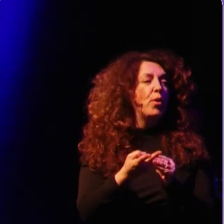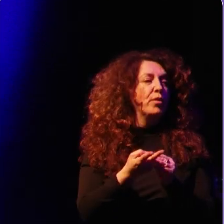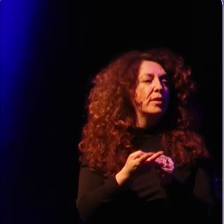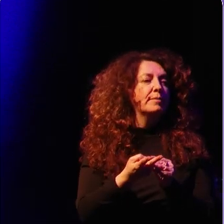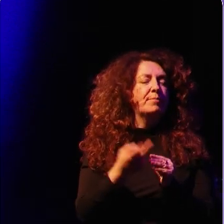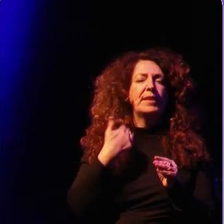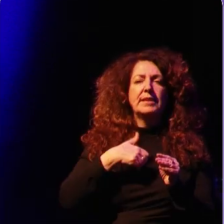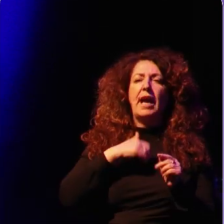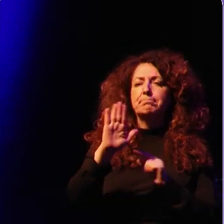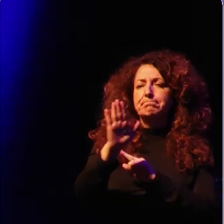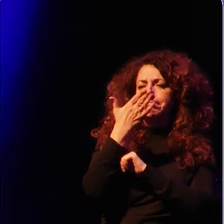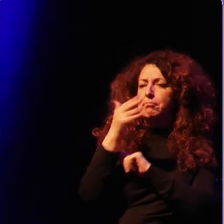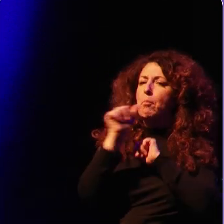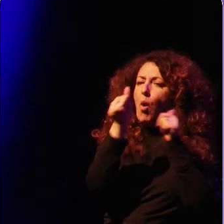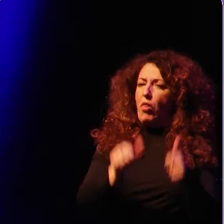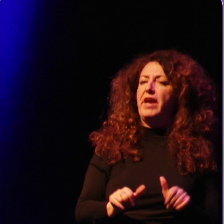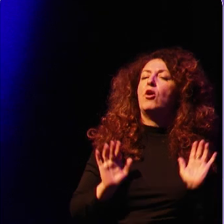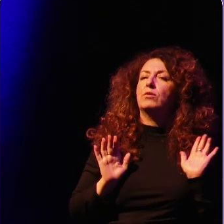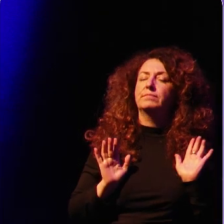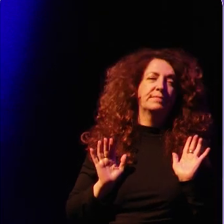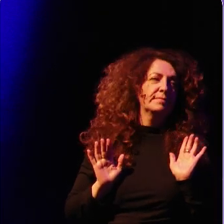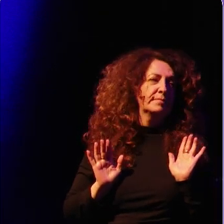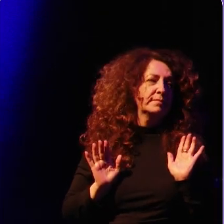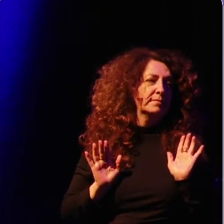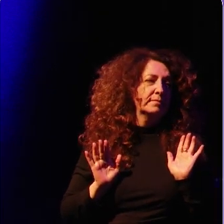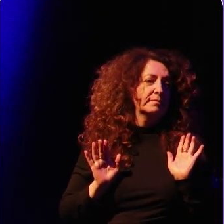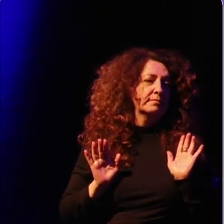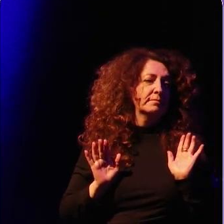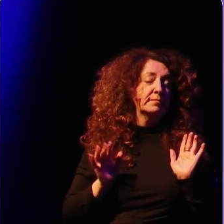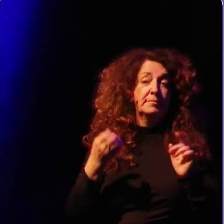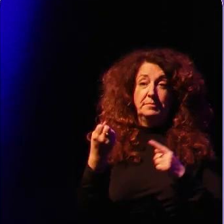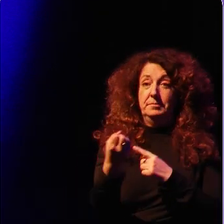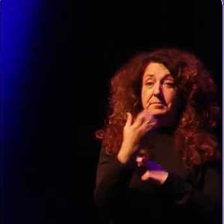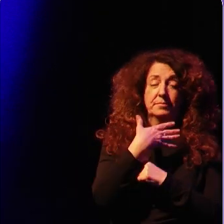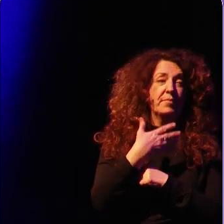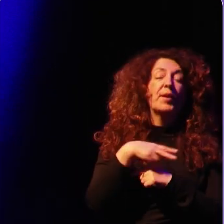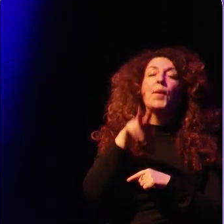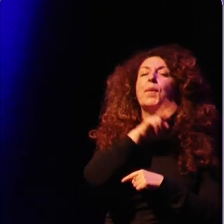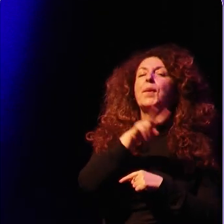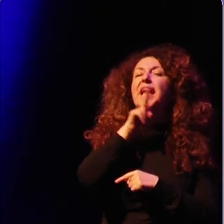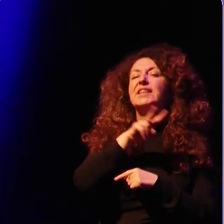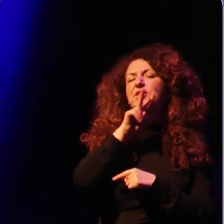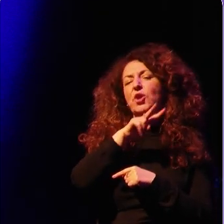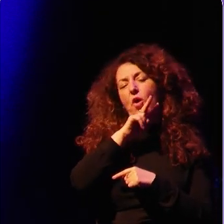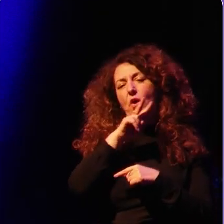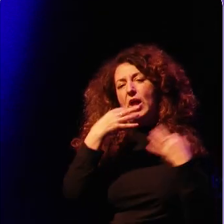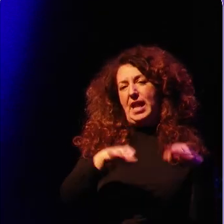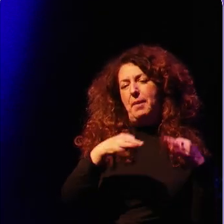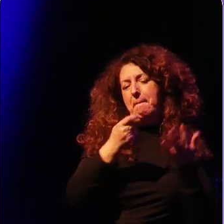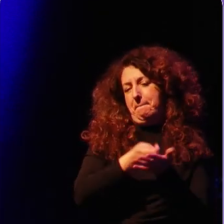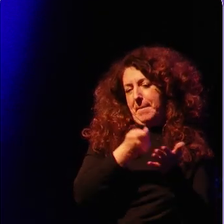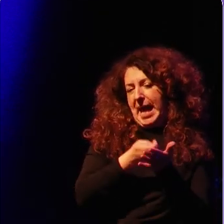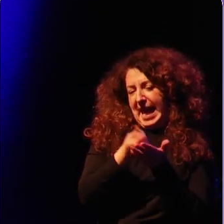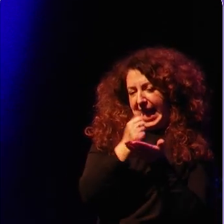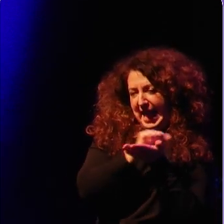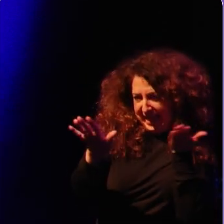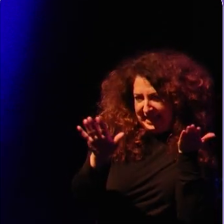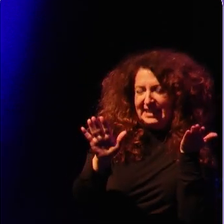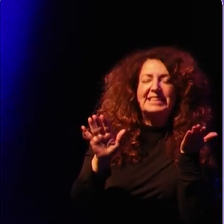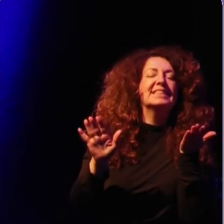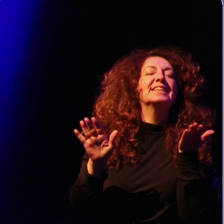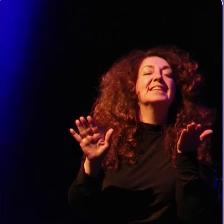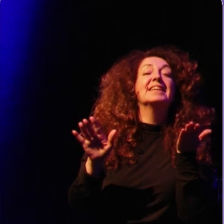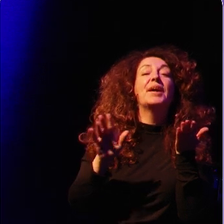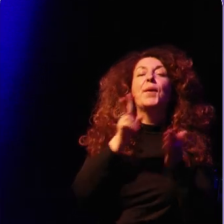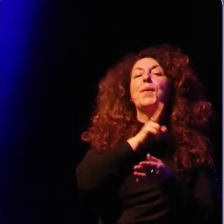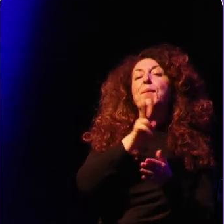ya tengo el modelo listo. Libera el modelo, yo estoy probando la versión light, otra vez para no pagar, y esa versión